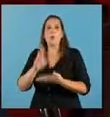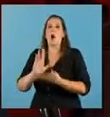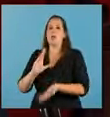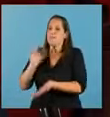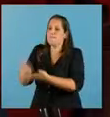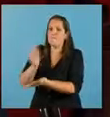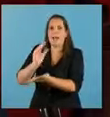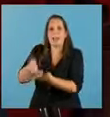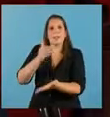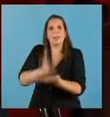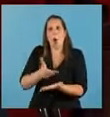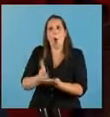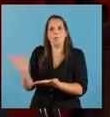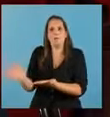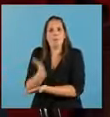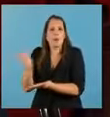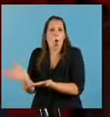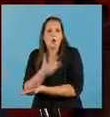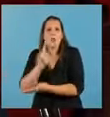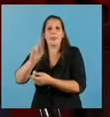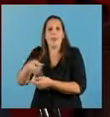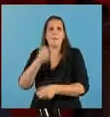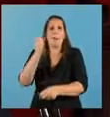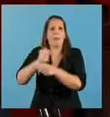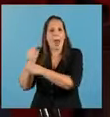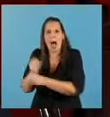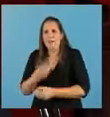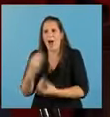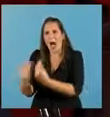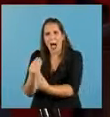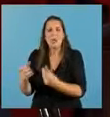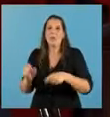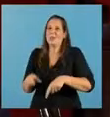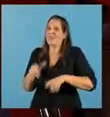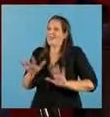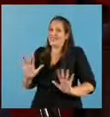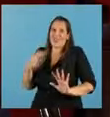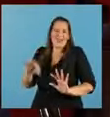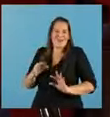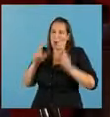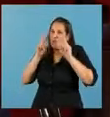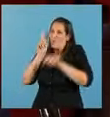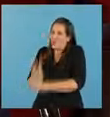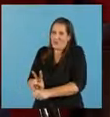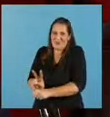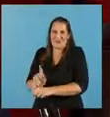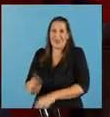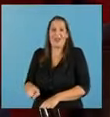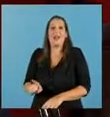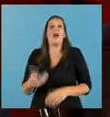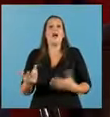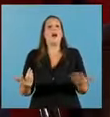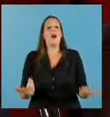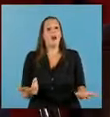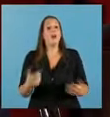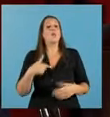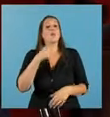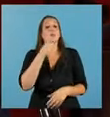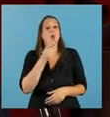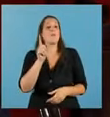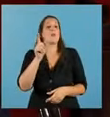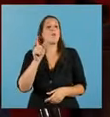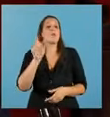de empleo es inquebrantable. Queremos alinear los factores productivos para la creación genuina de trabajo, el